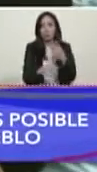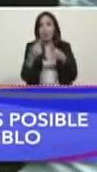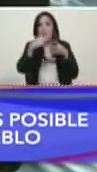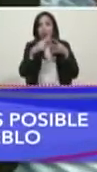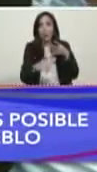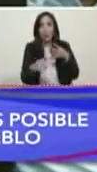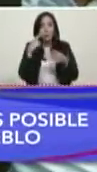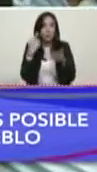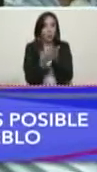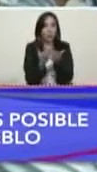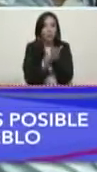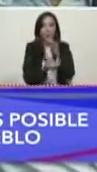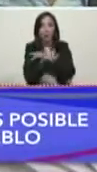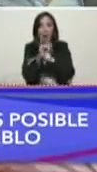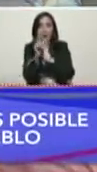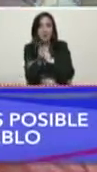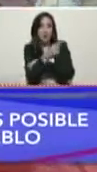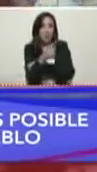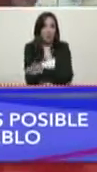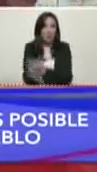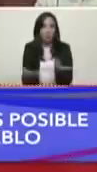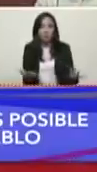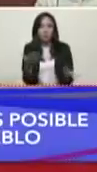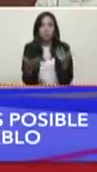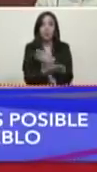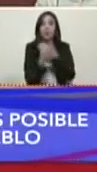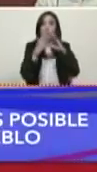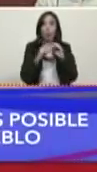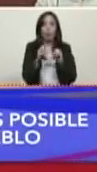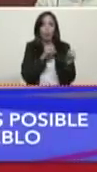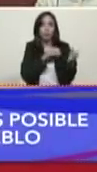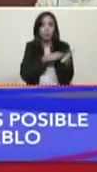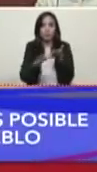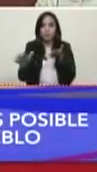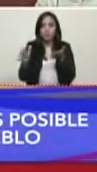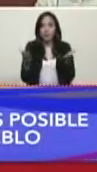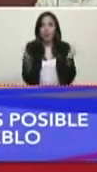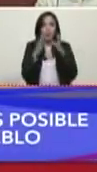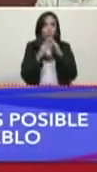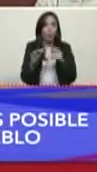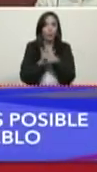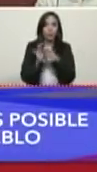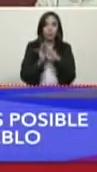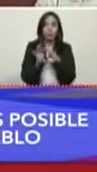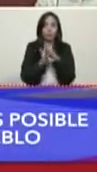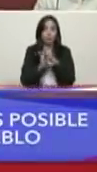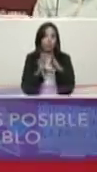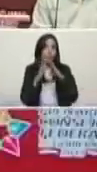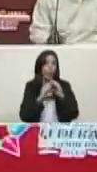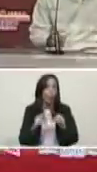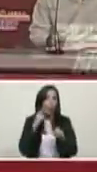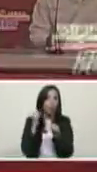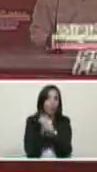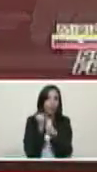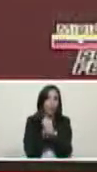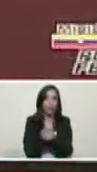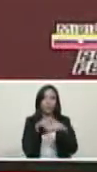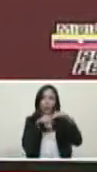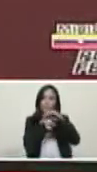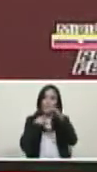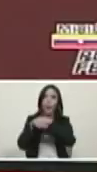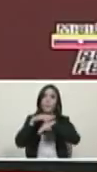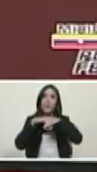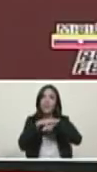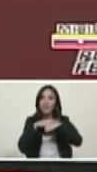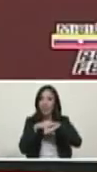revisar todos los recursos y poner todos los recursos en función de esto en los ministerios tenemos que